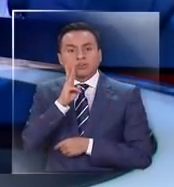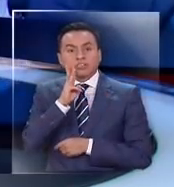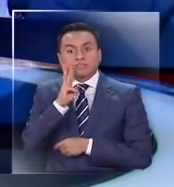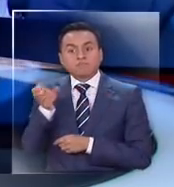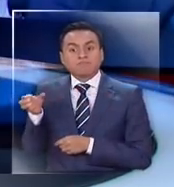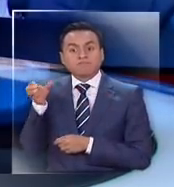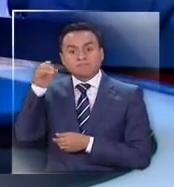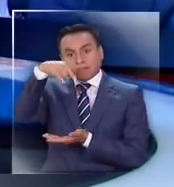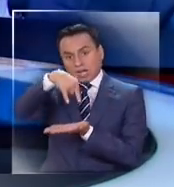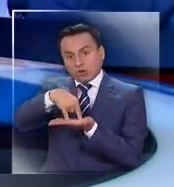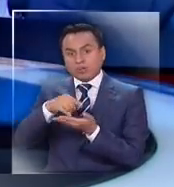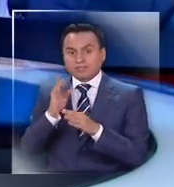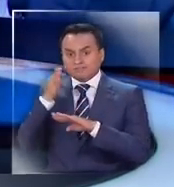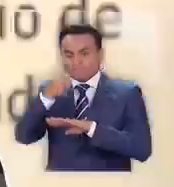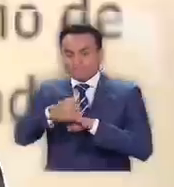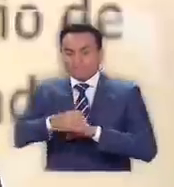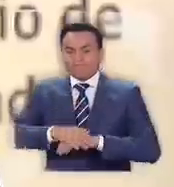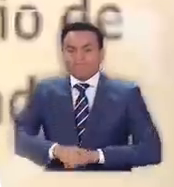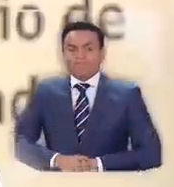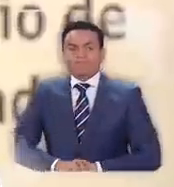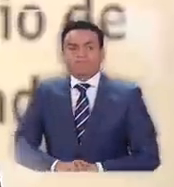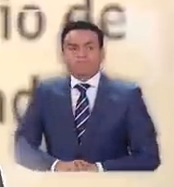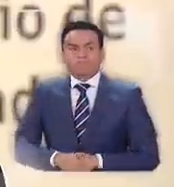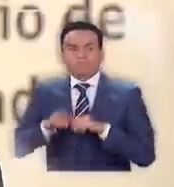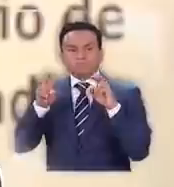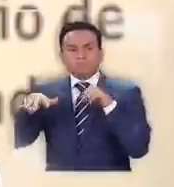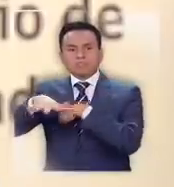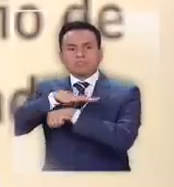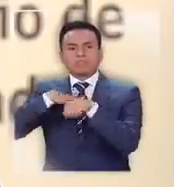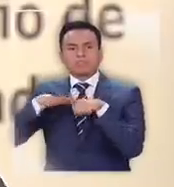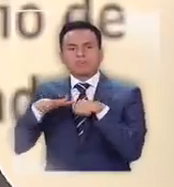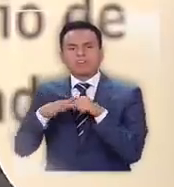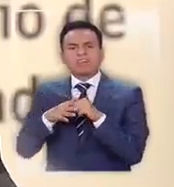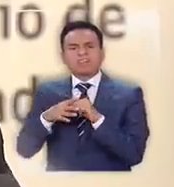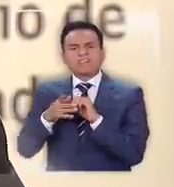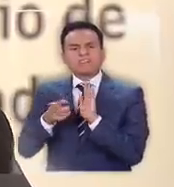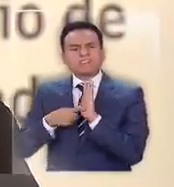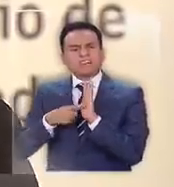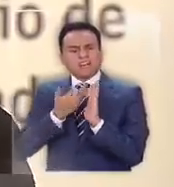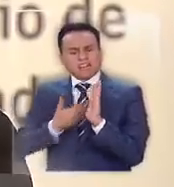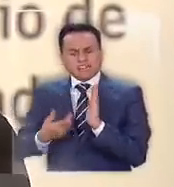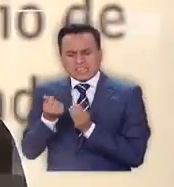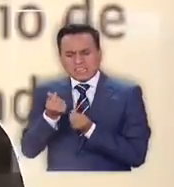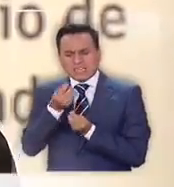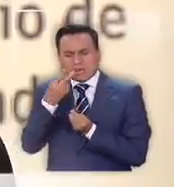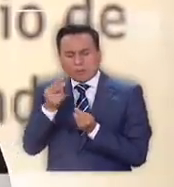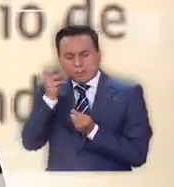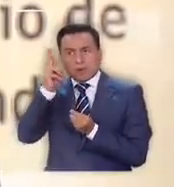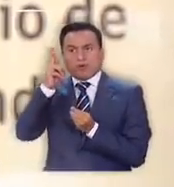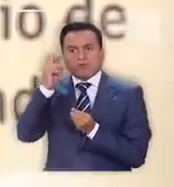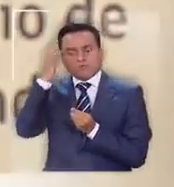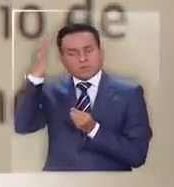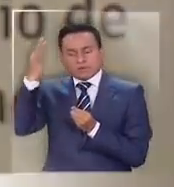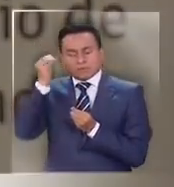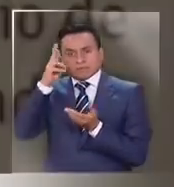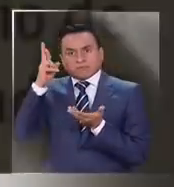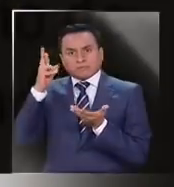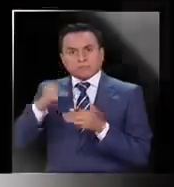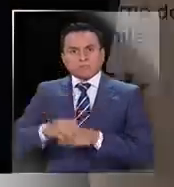llegará al Congreso. Esto es una situación fiscal aún peor de la que nosotros habíamos